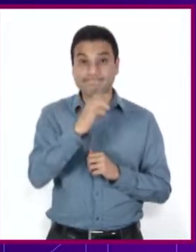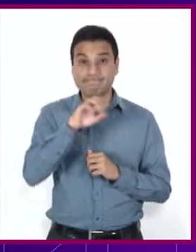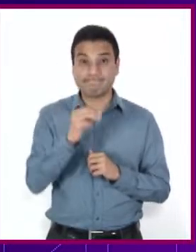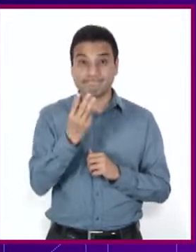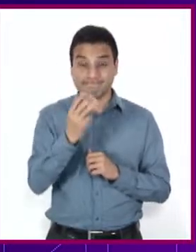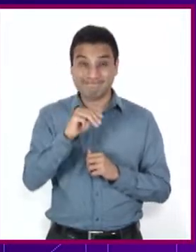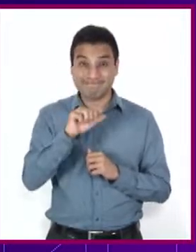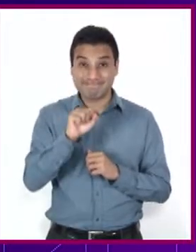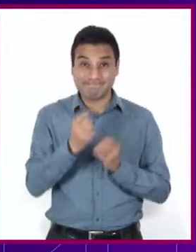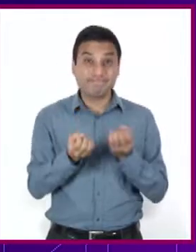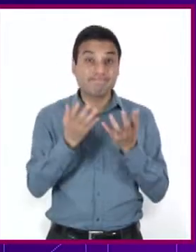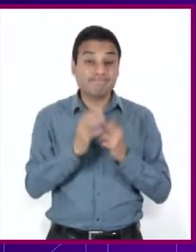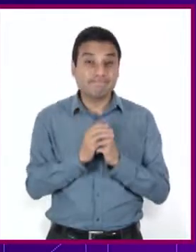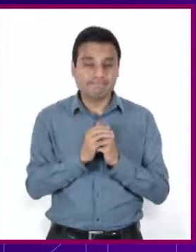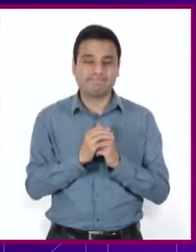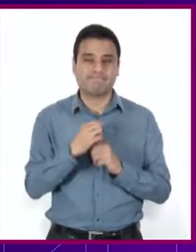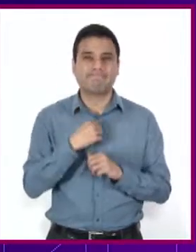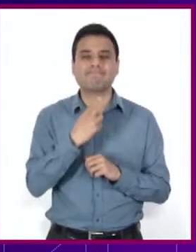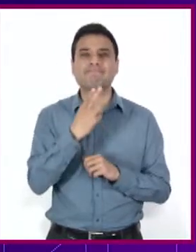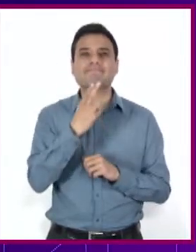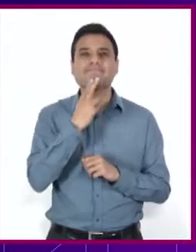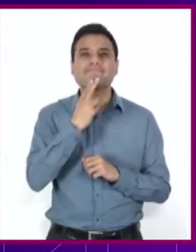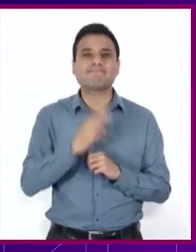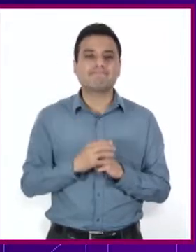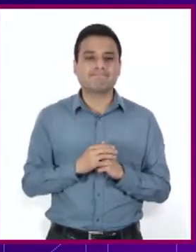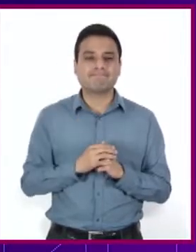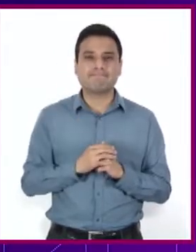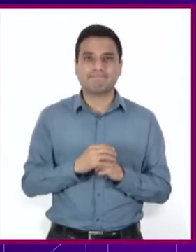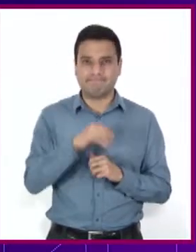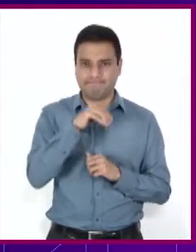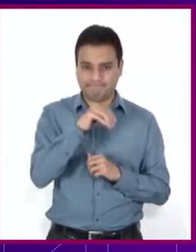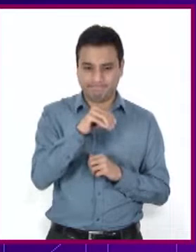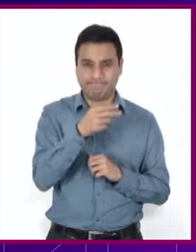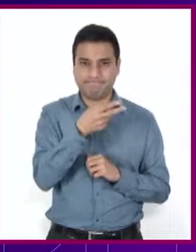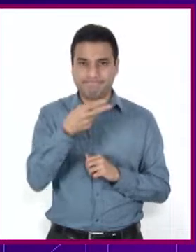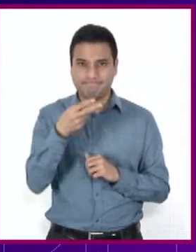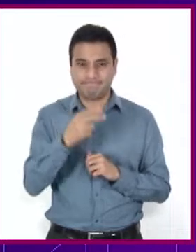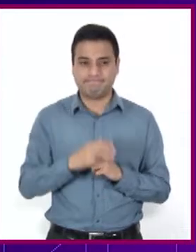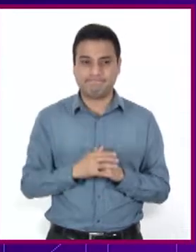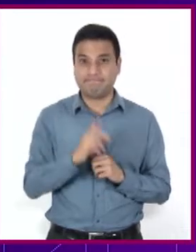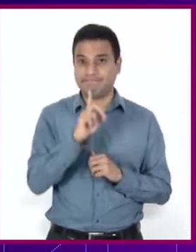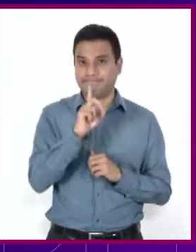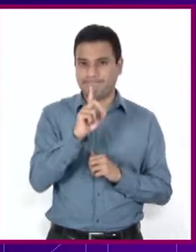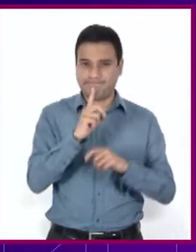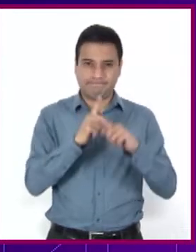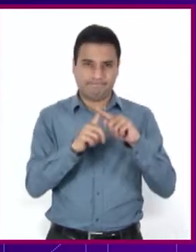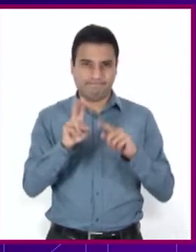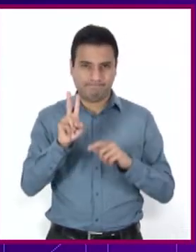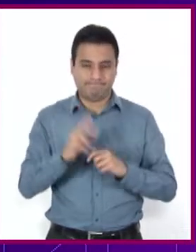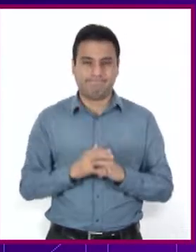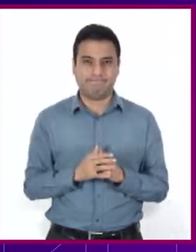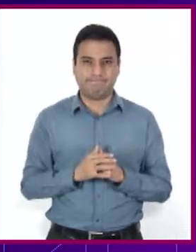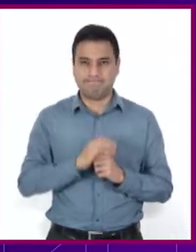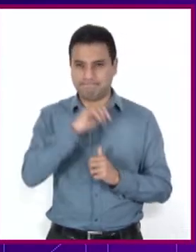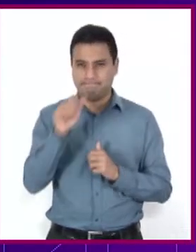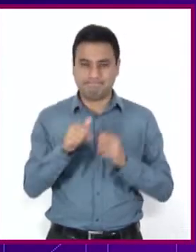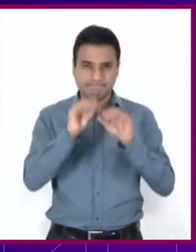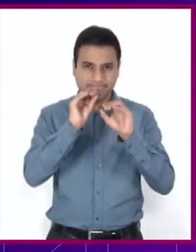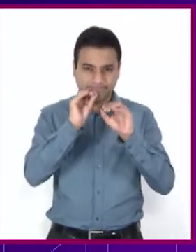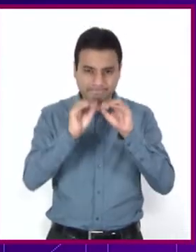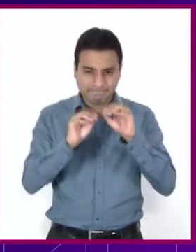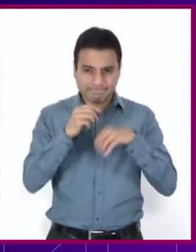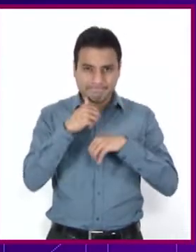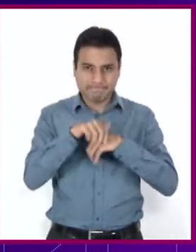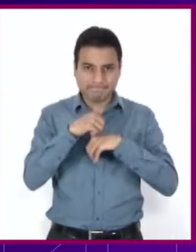de aluminio, podemos recurrir a la fórmula de la masa, que es igual a la densidad por el volumen. Sustituyendo datos en la